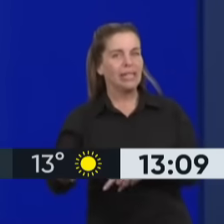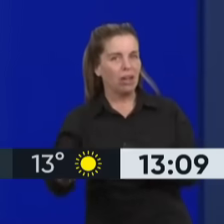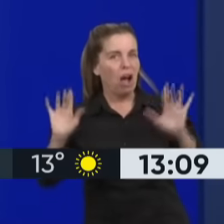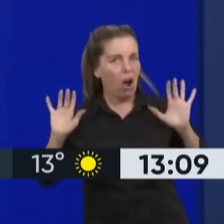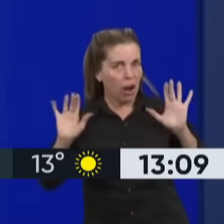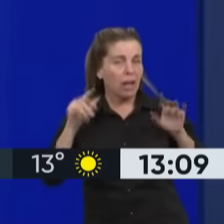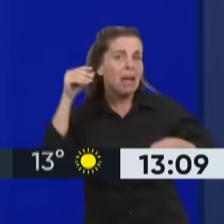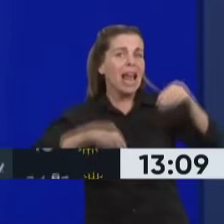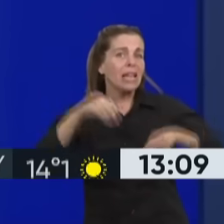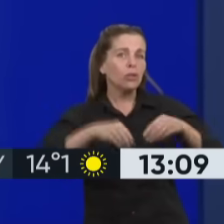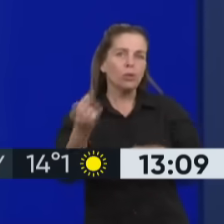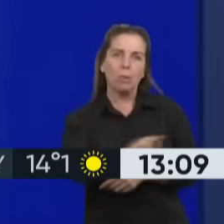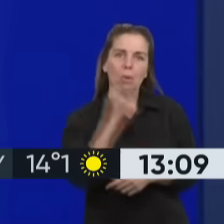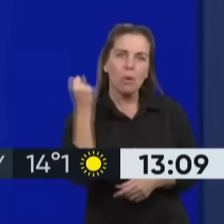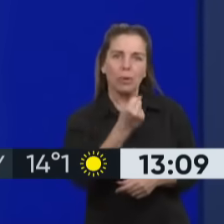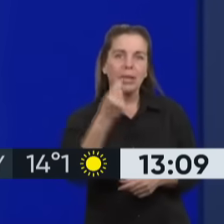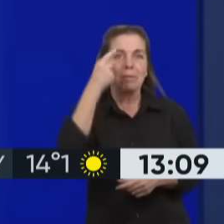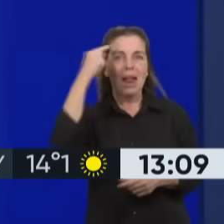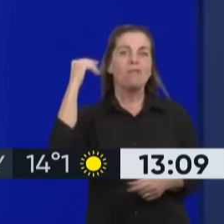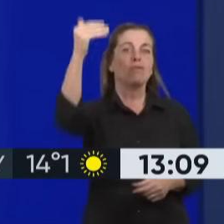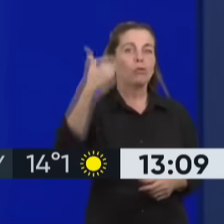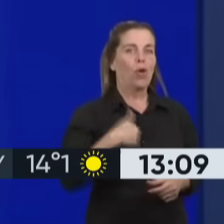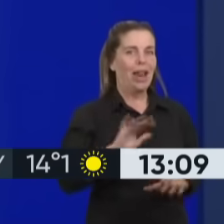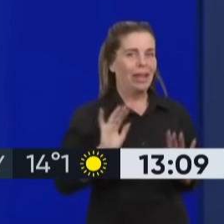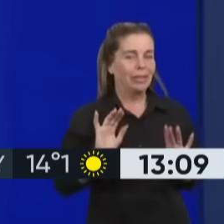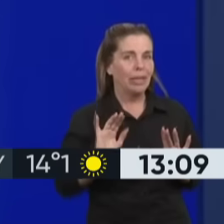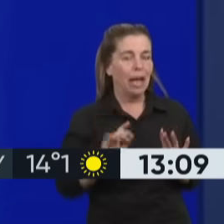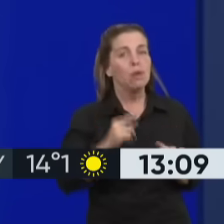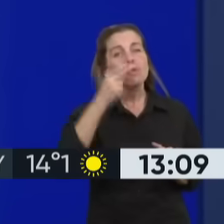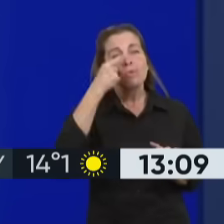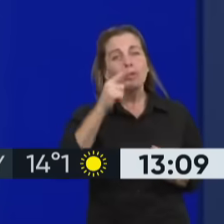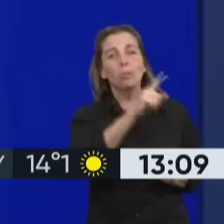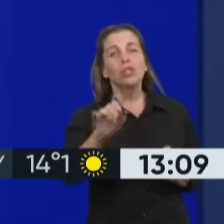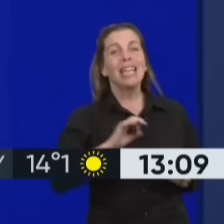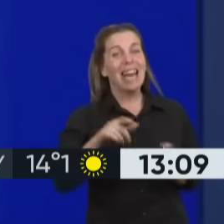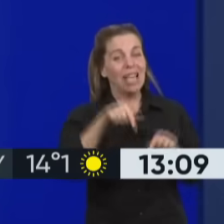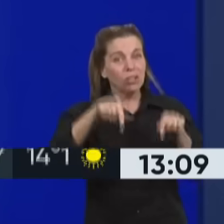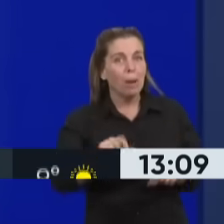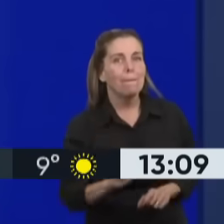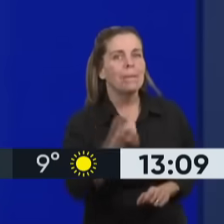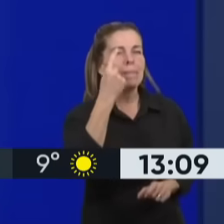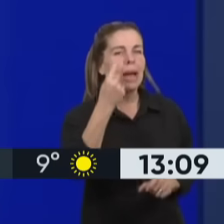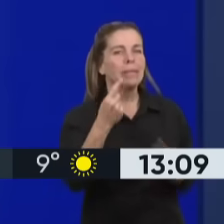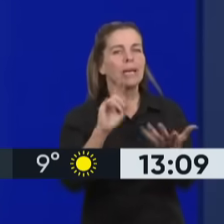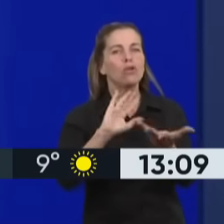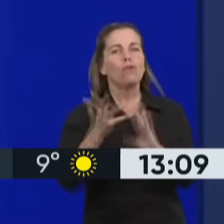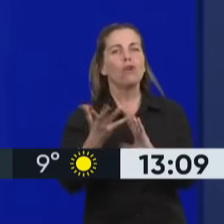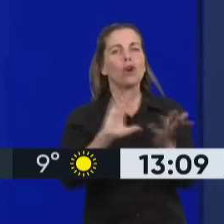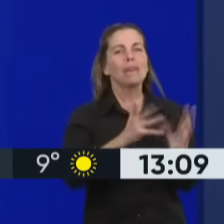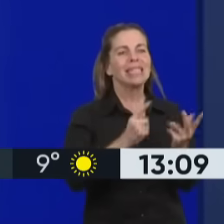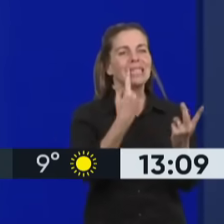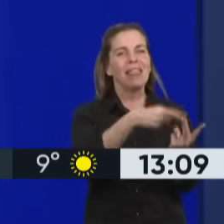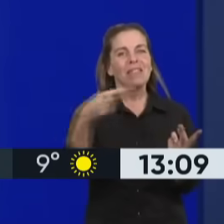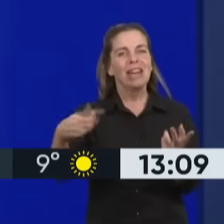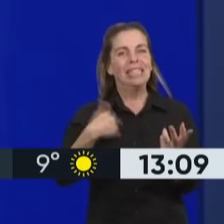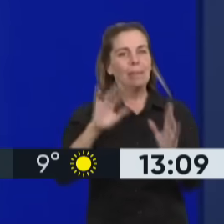futuro de la República Argentina. Por primera vez en el último siglo se han puesto sobre la mesa dos modelos de país distintos, aguardando